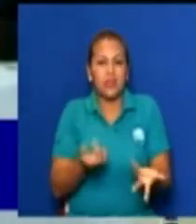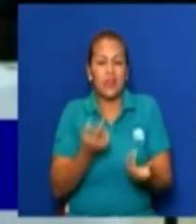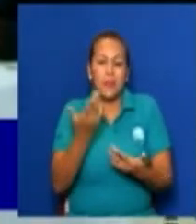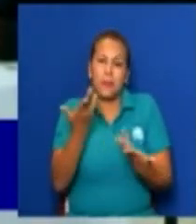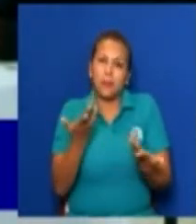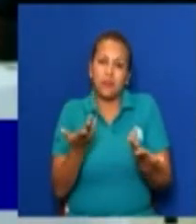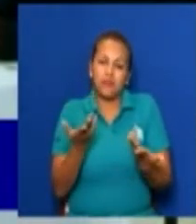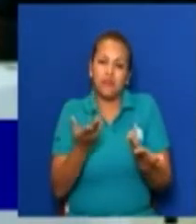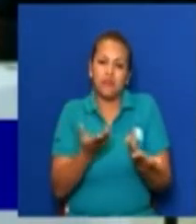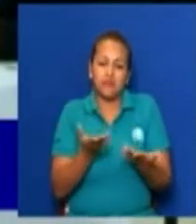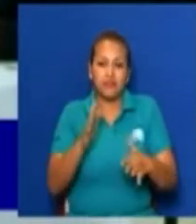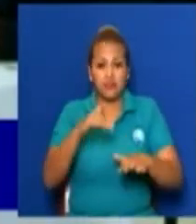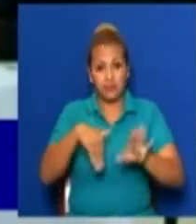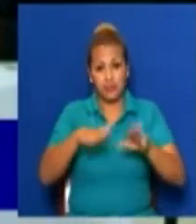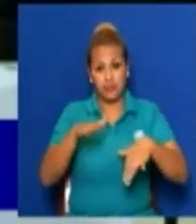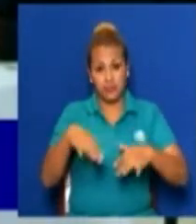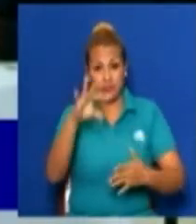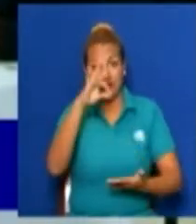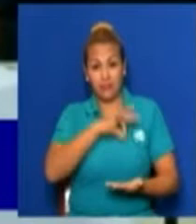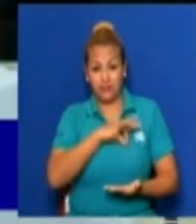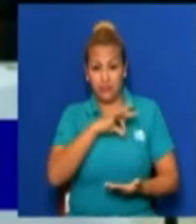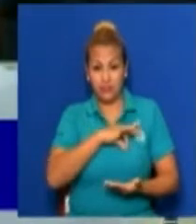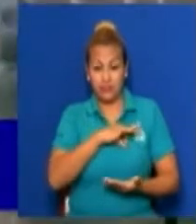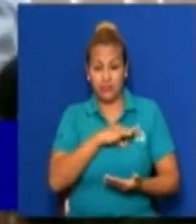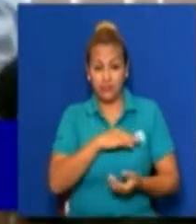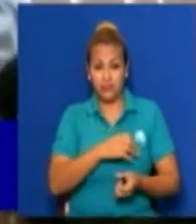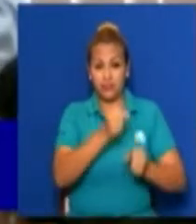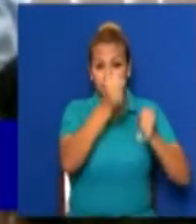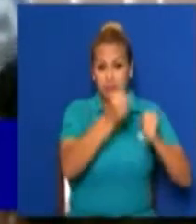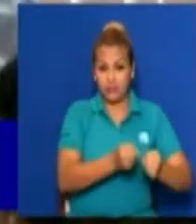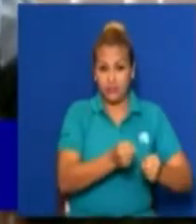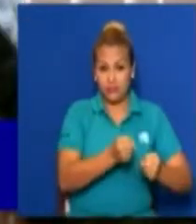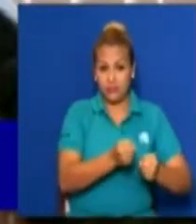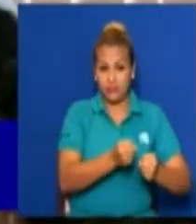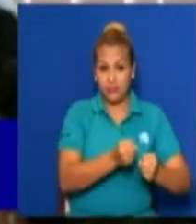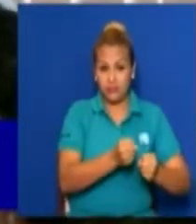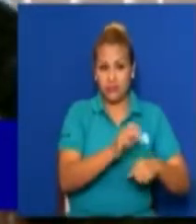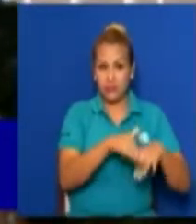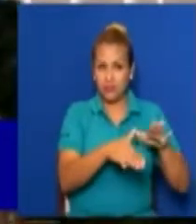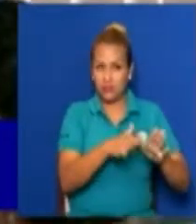incluso el salario de los hombres se desmejora.